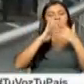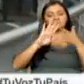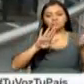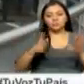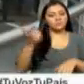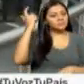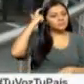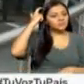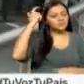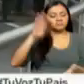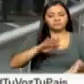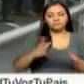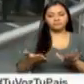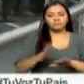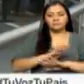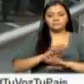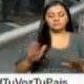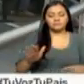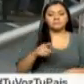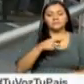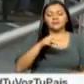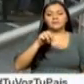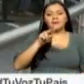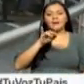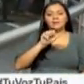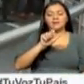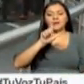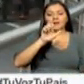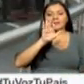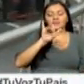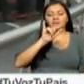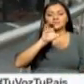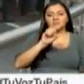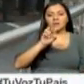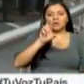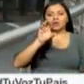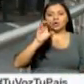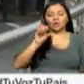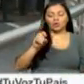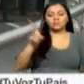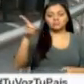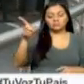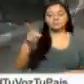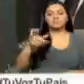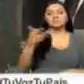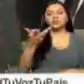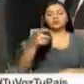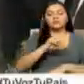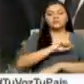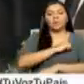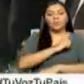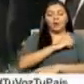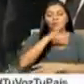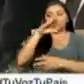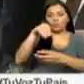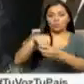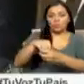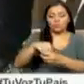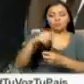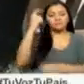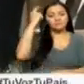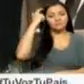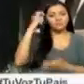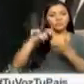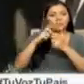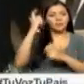cerebral. Marisa Letícia Rocco había sido internada en Sao Paulo después de que sufriera un derrame el pasado 24 de